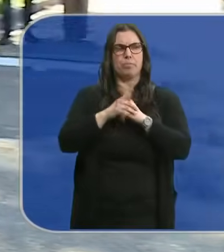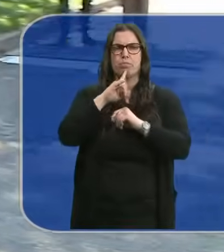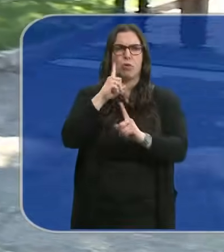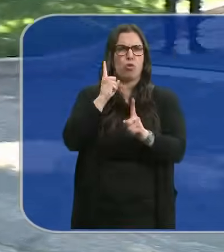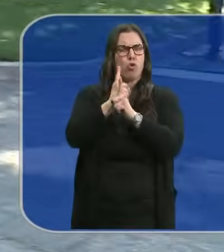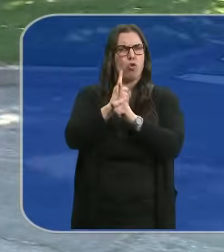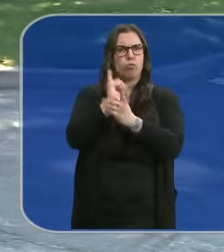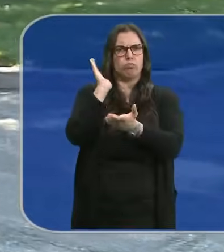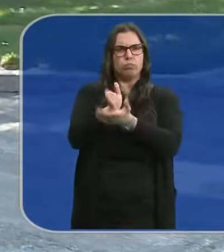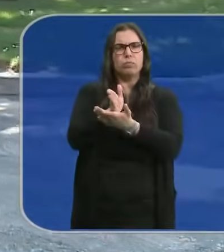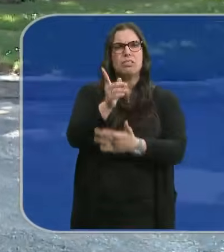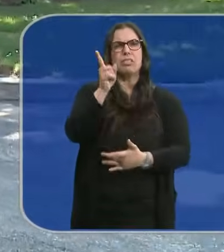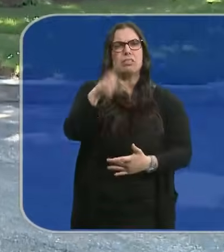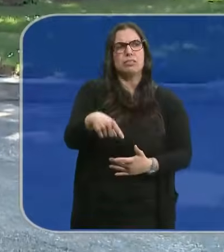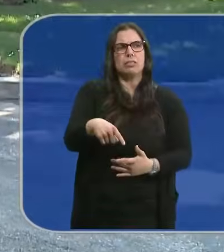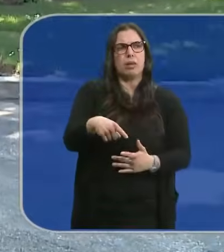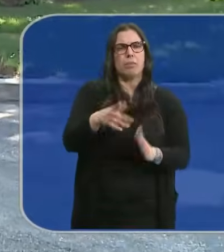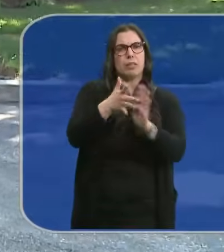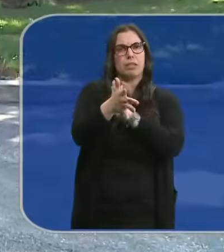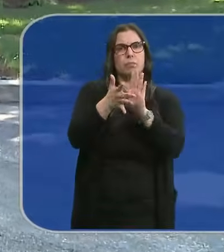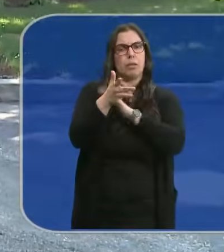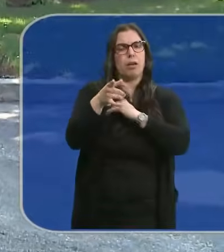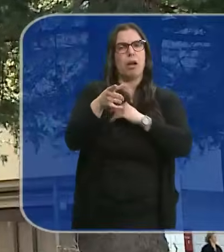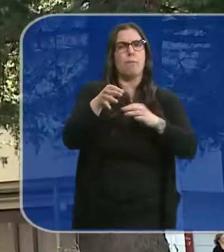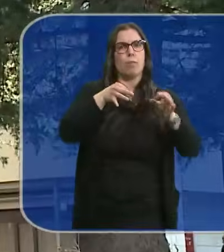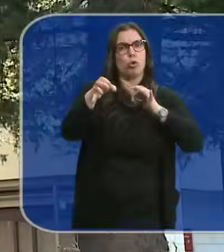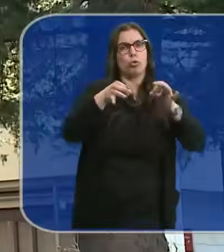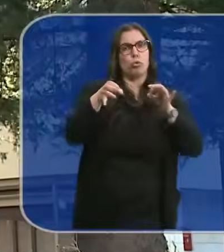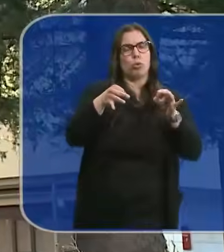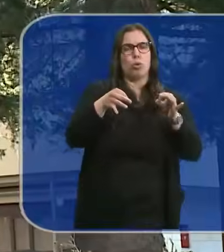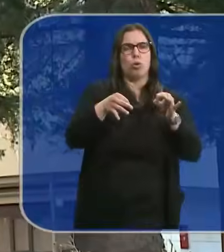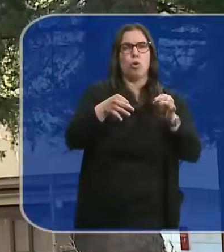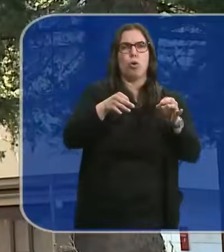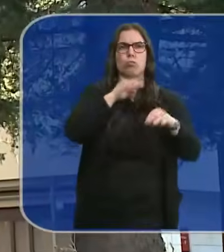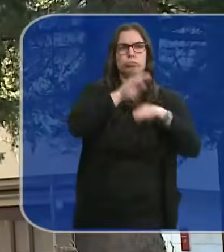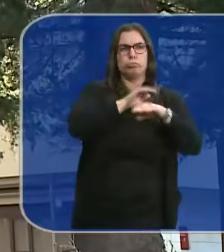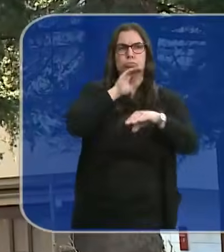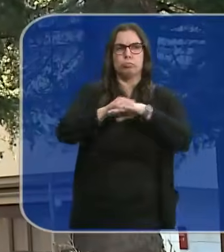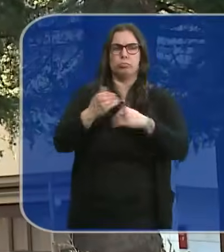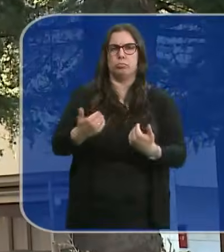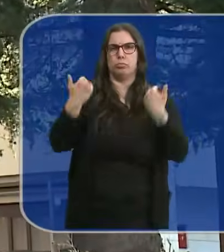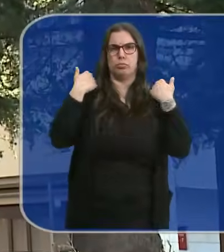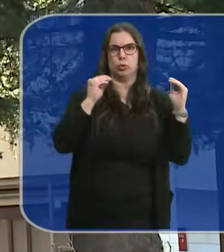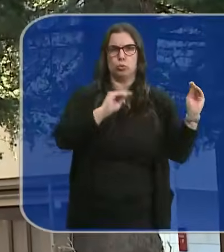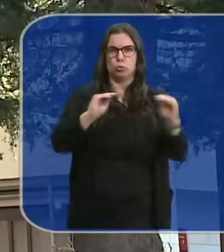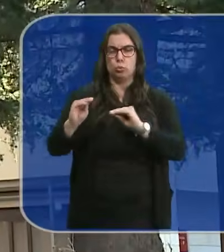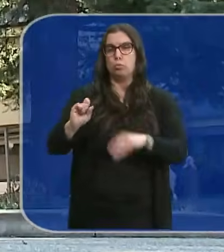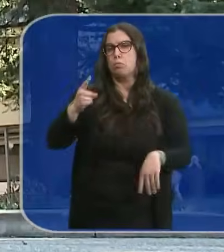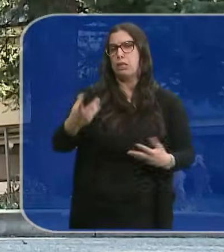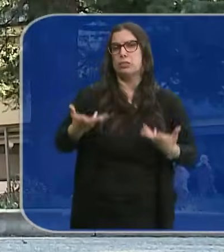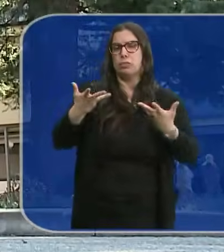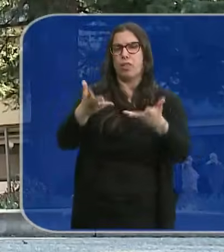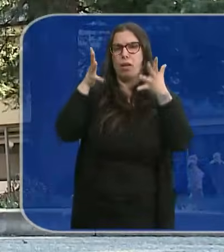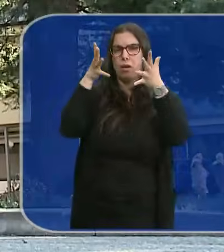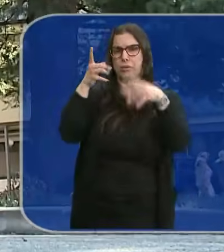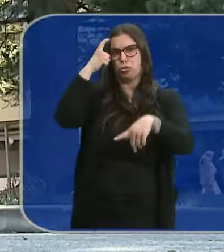Condena y también explicaciones de que se están desarrollando los protocolos correspondientes a sus competencias, principalmente ofrecer